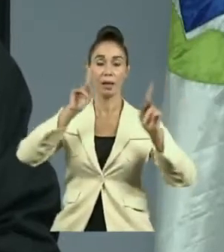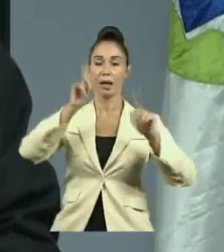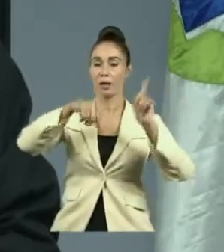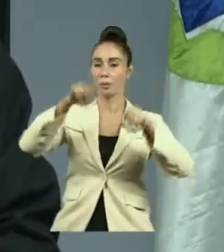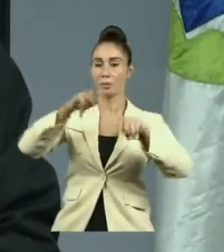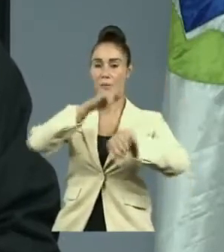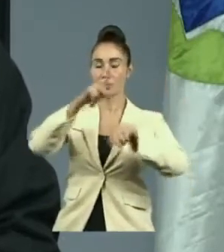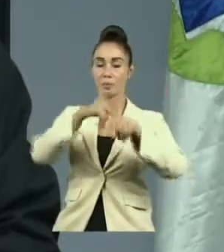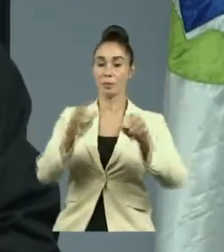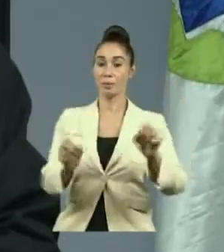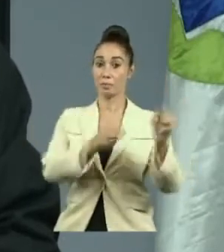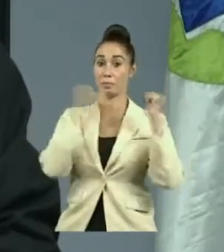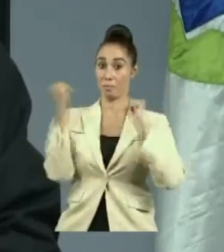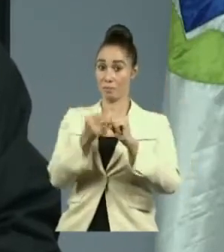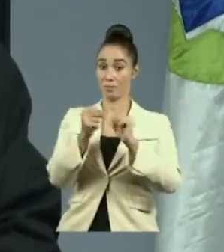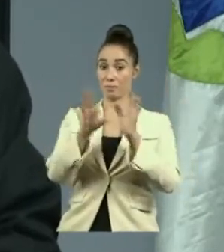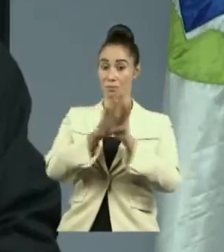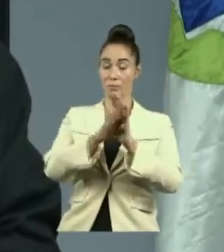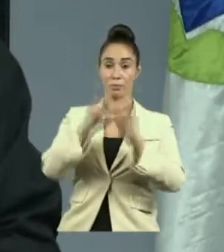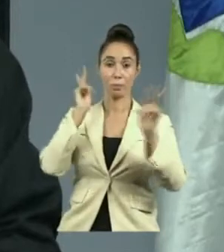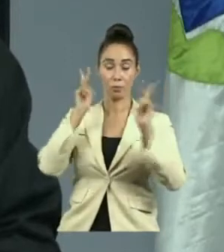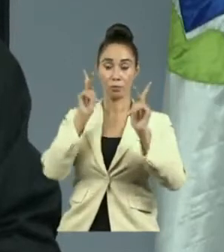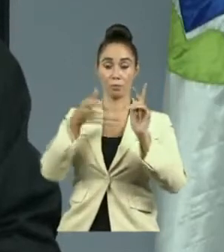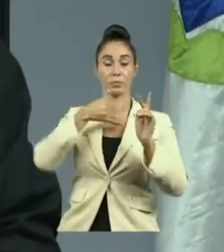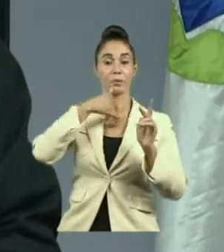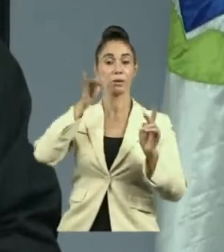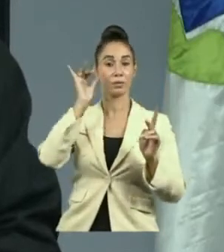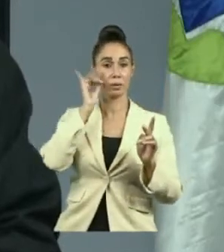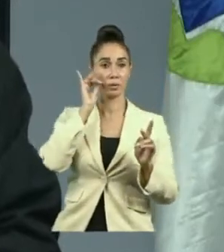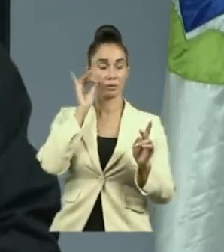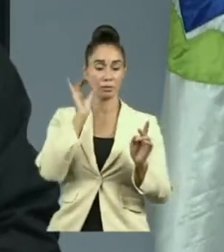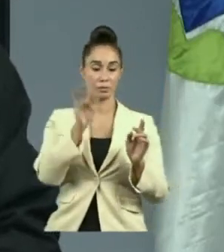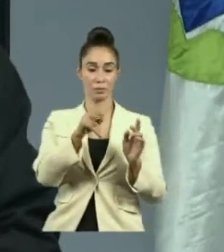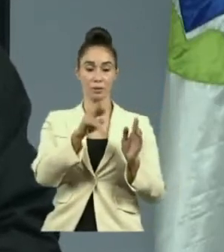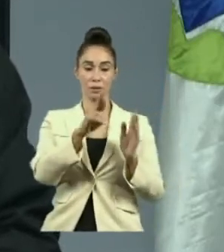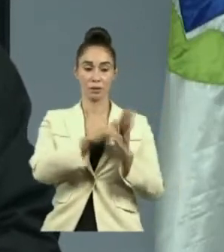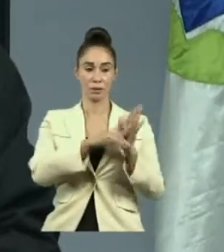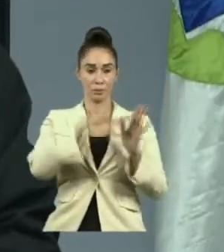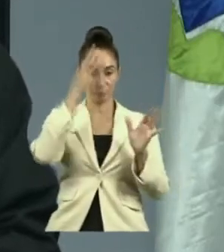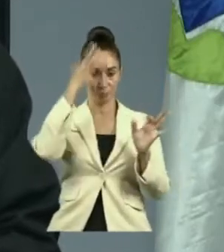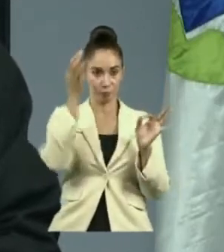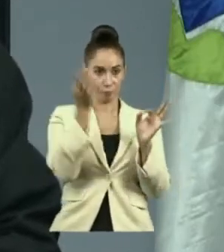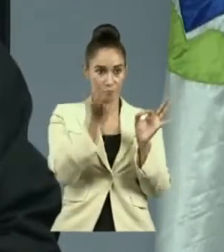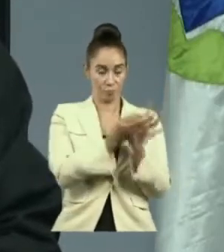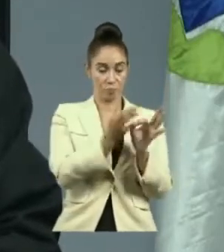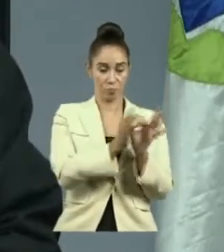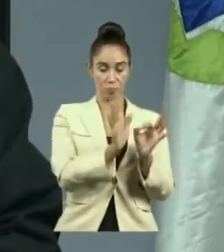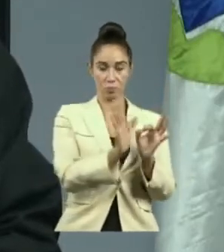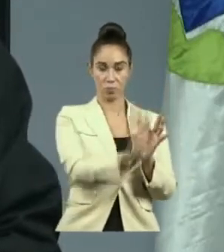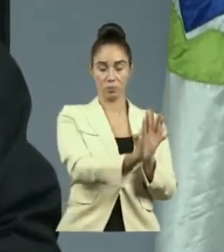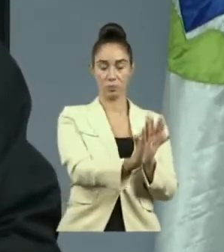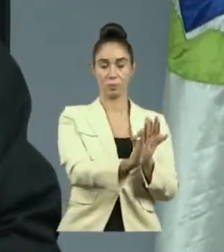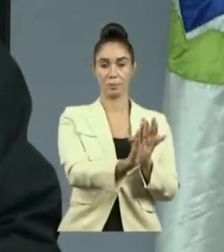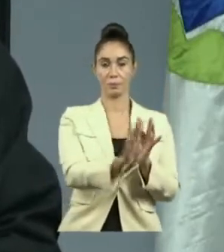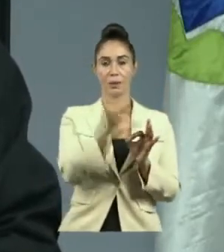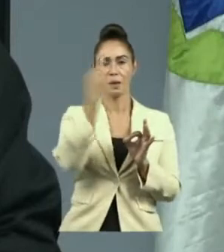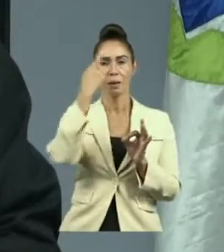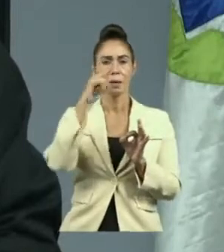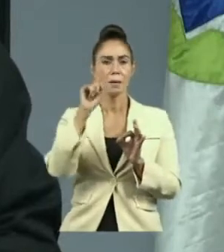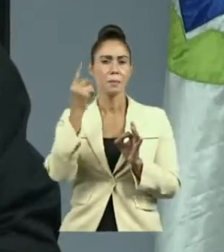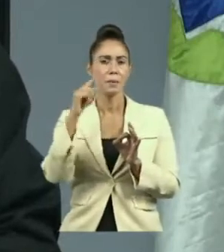la circulación y el tránsito y a la supervisión de las personas con fines de evitar